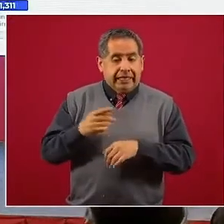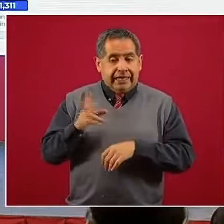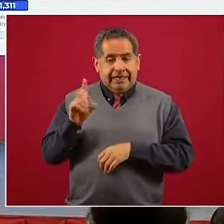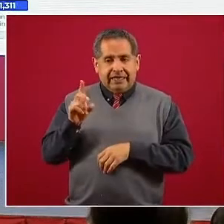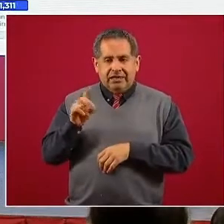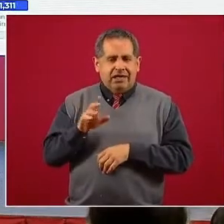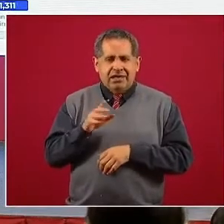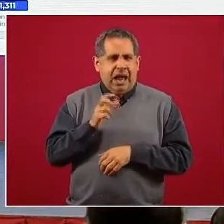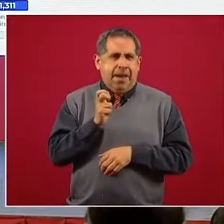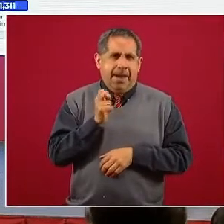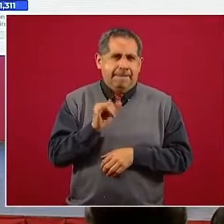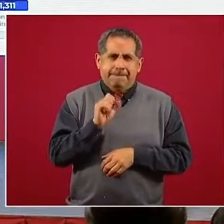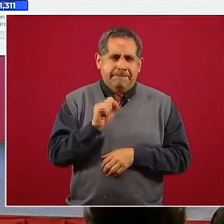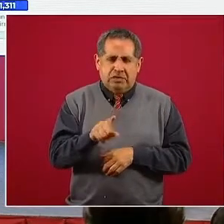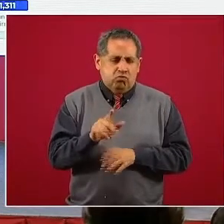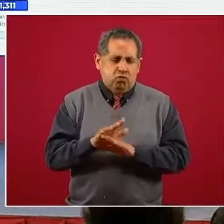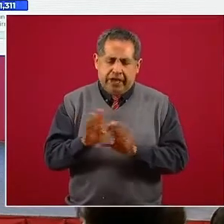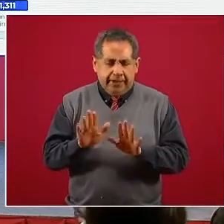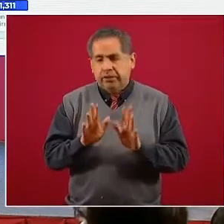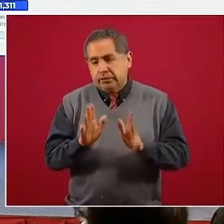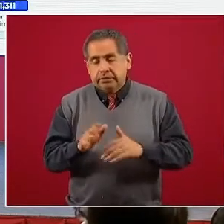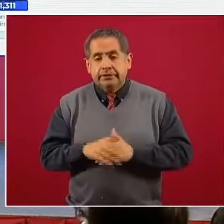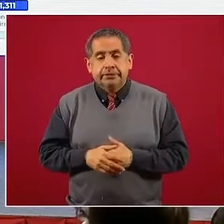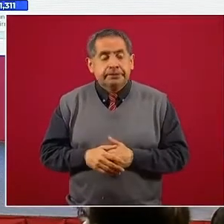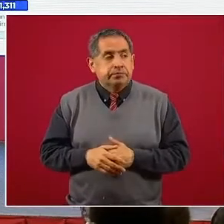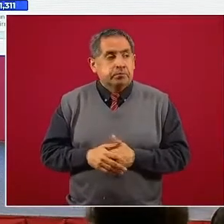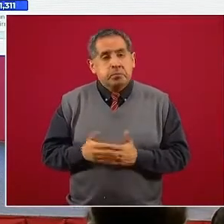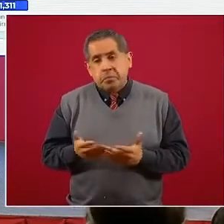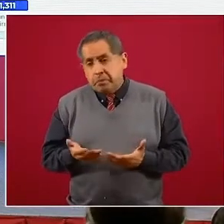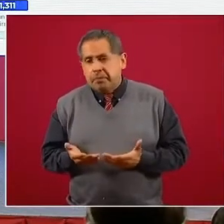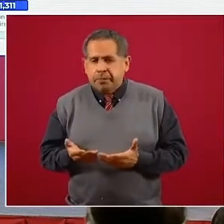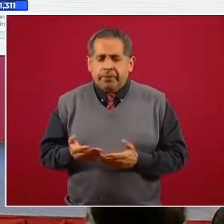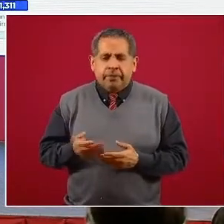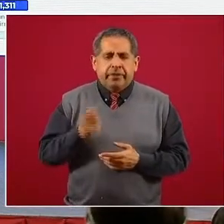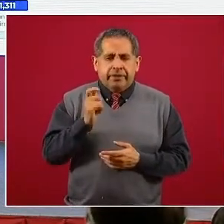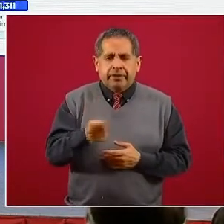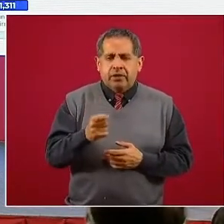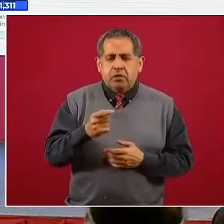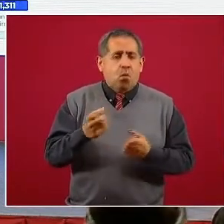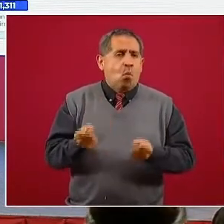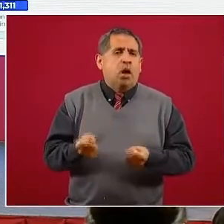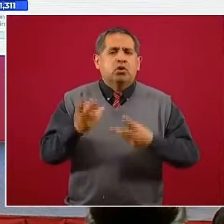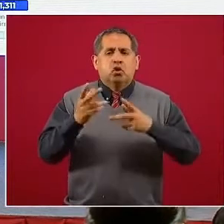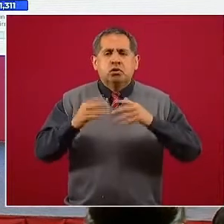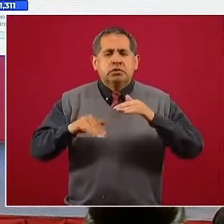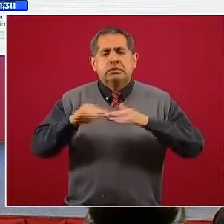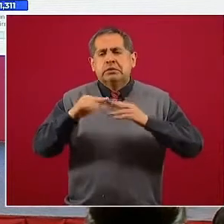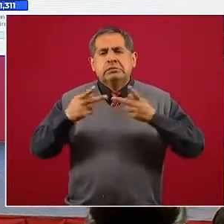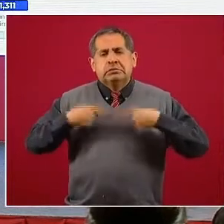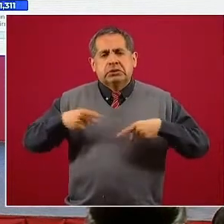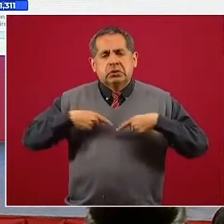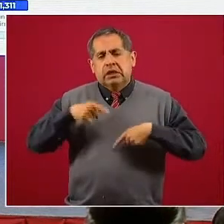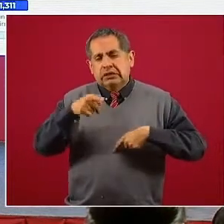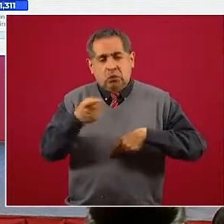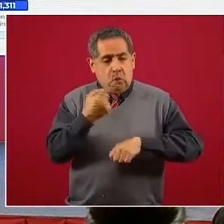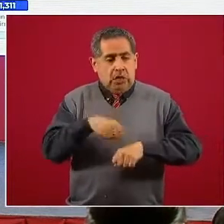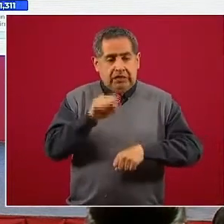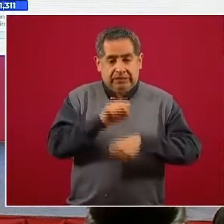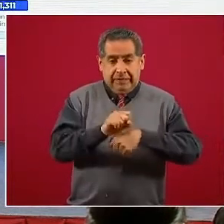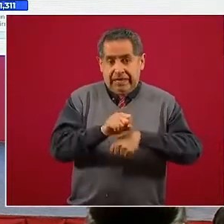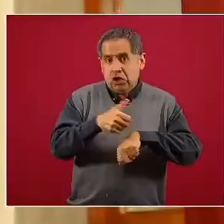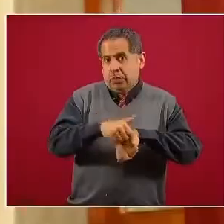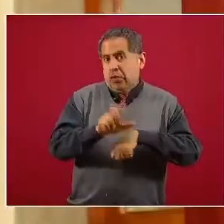muy estable. Ya esta altura, que es lógicamente la cantidad de personas que en esa semana